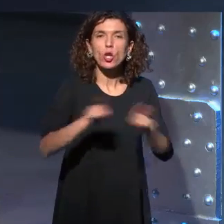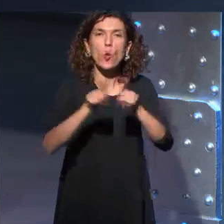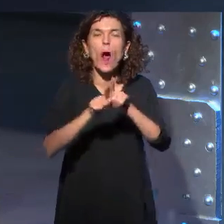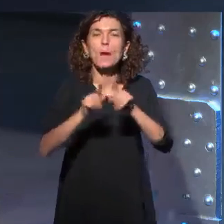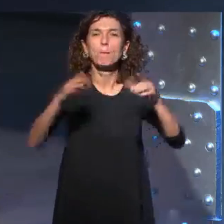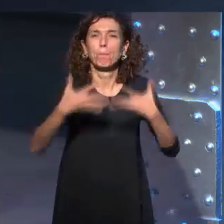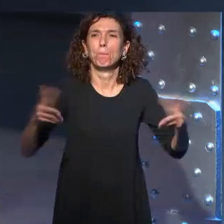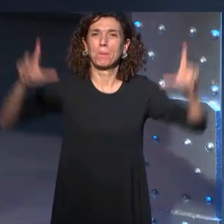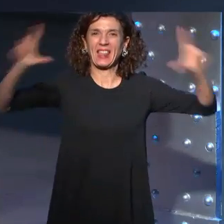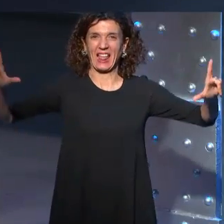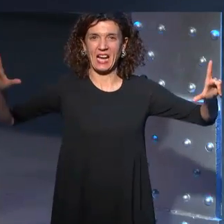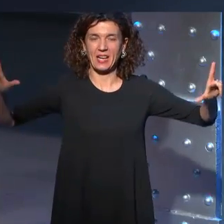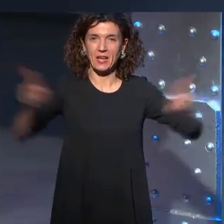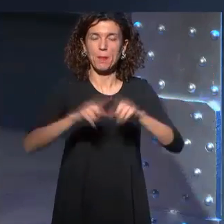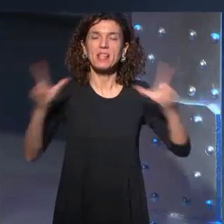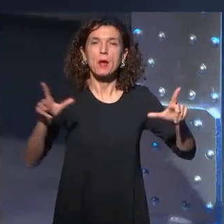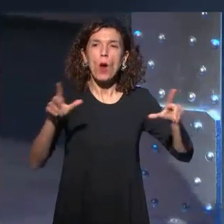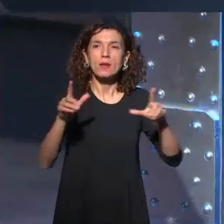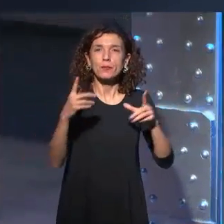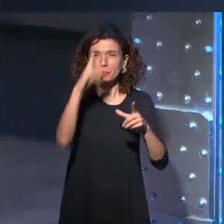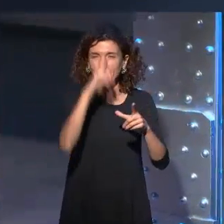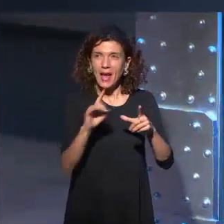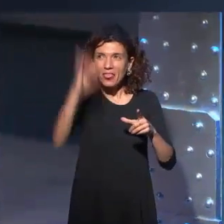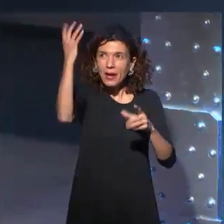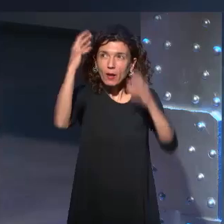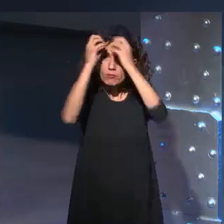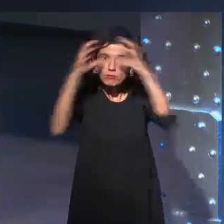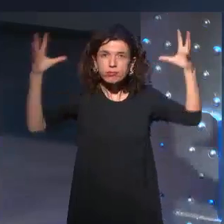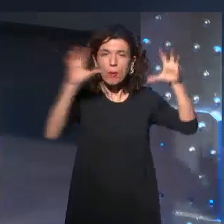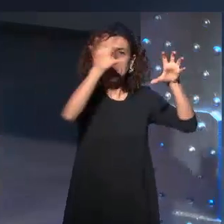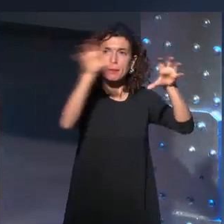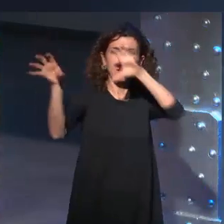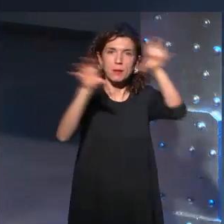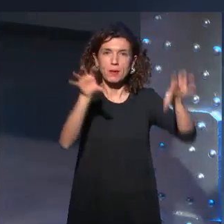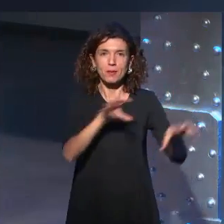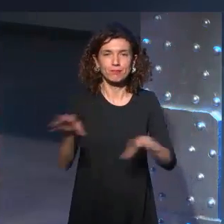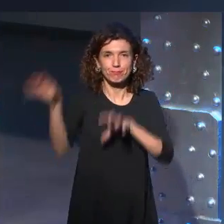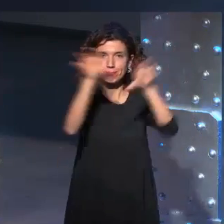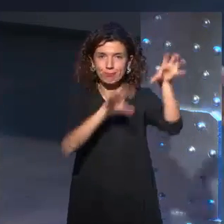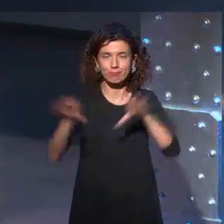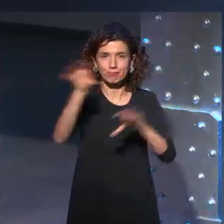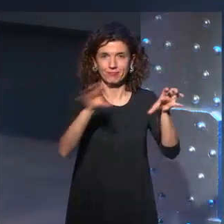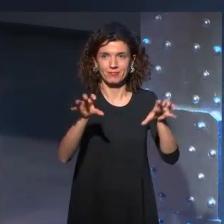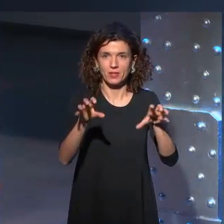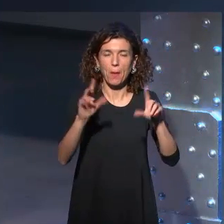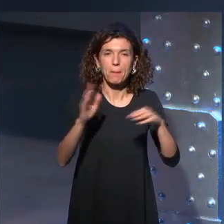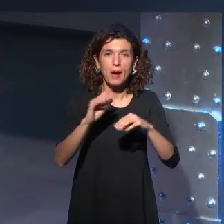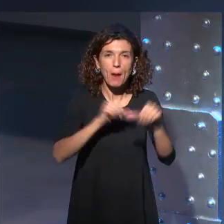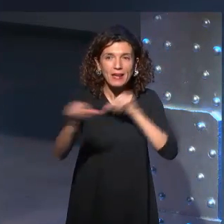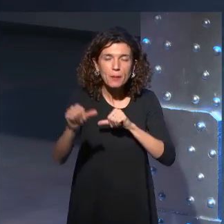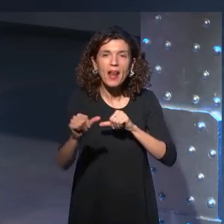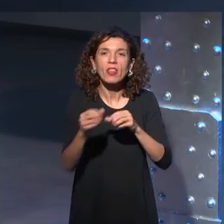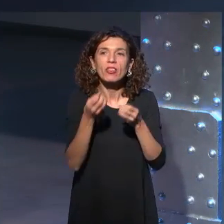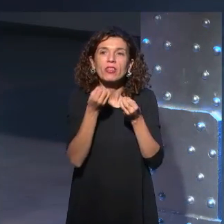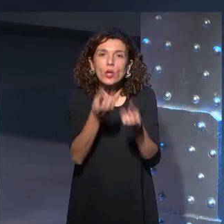pizarra y empezabais a colgar escenas y ibais moviendo las escenas de una a otra y tal para que tuvieran sitio en el